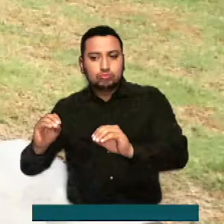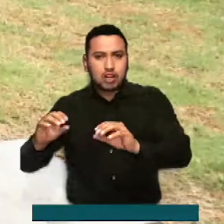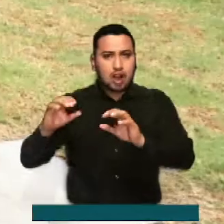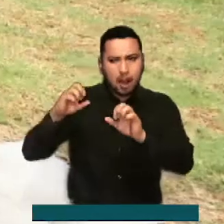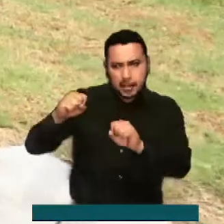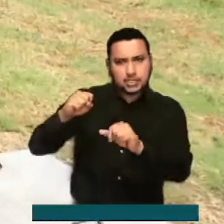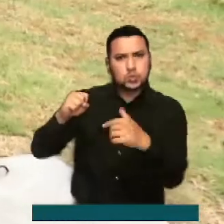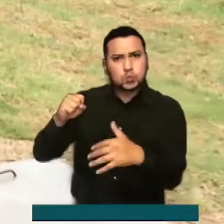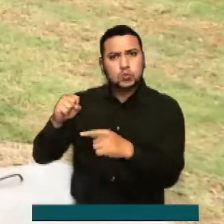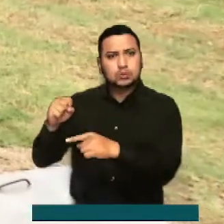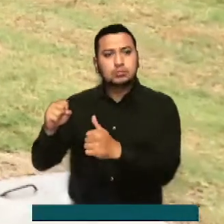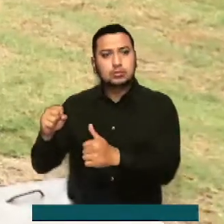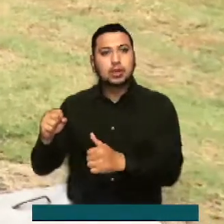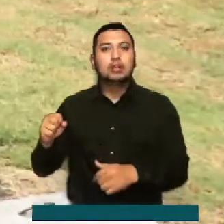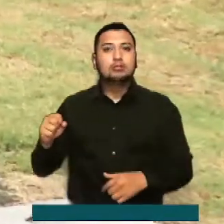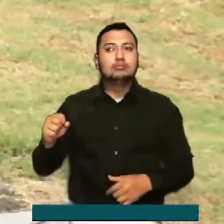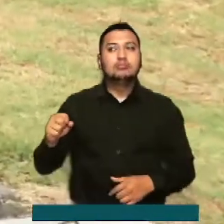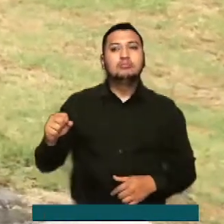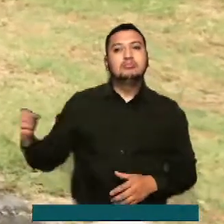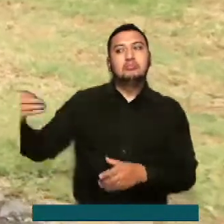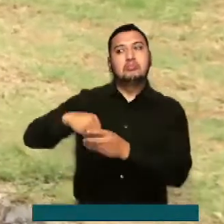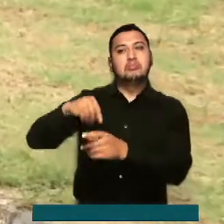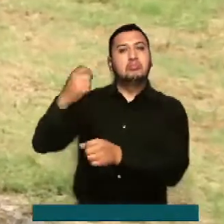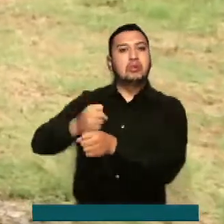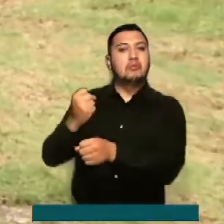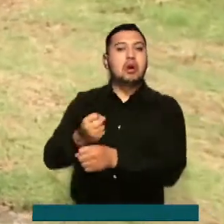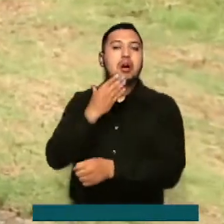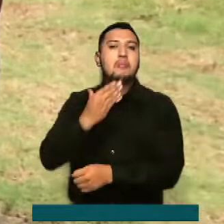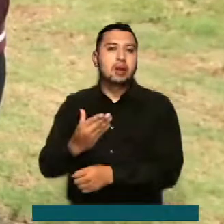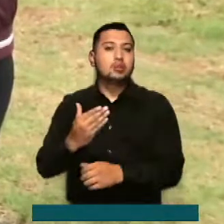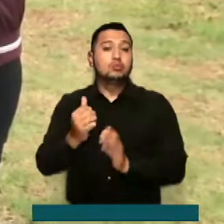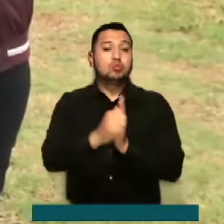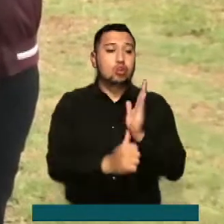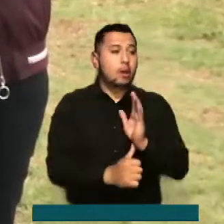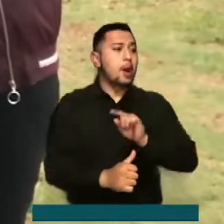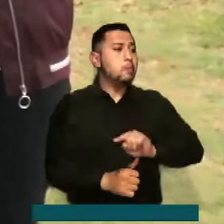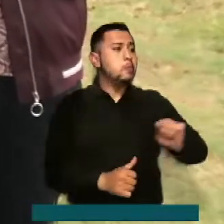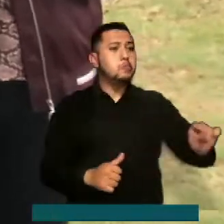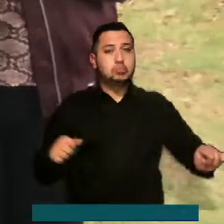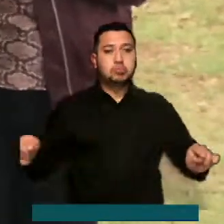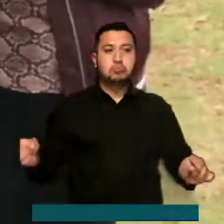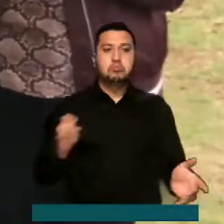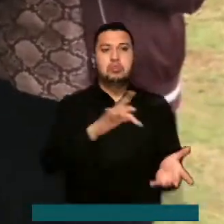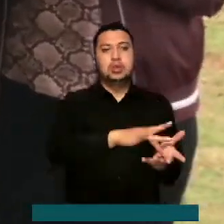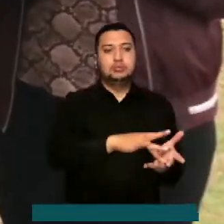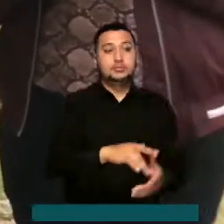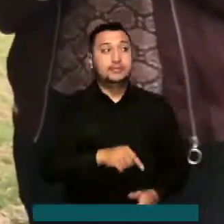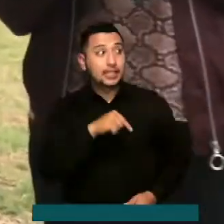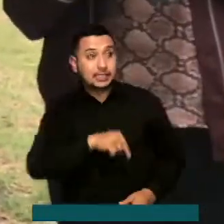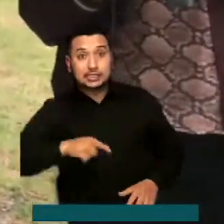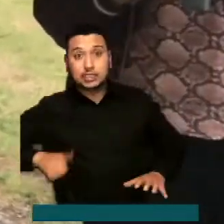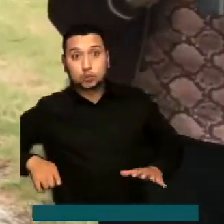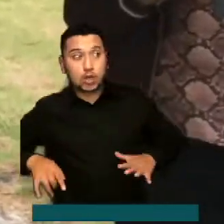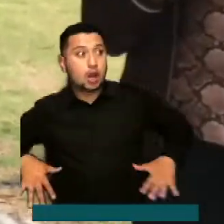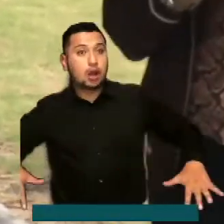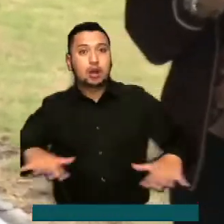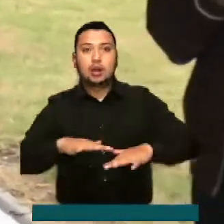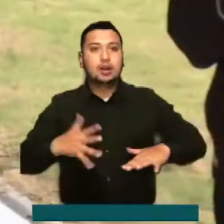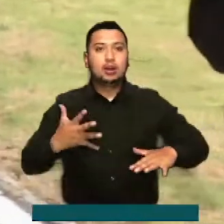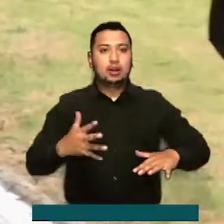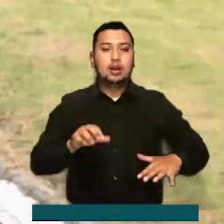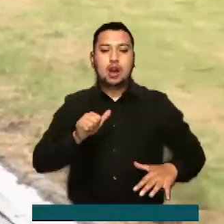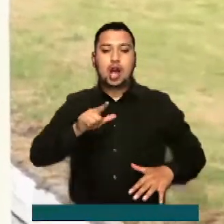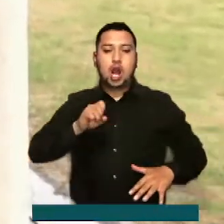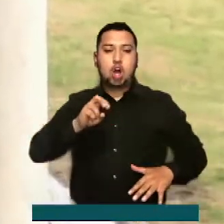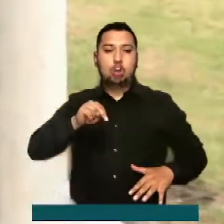programas aquí en la escuela de formación es donde alonso acompaña de instructores que preparan nuevos jóvenes en el deporte del tiro